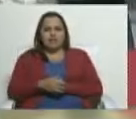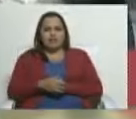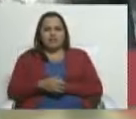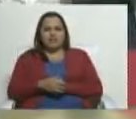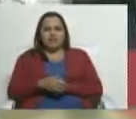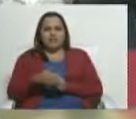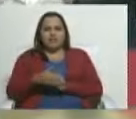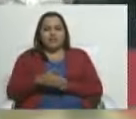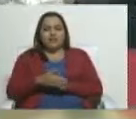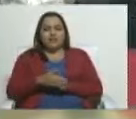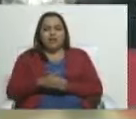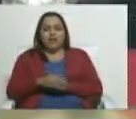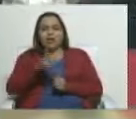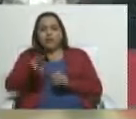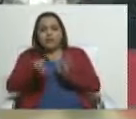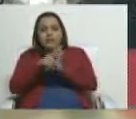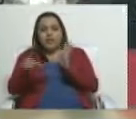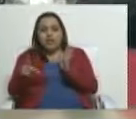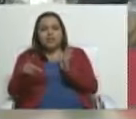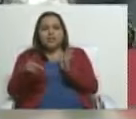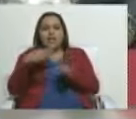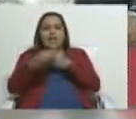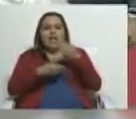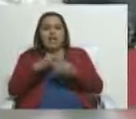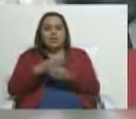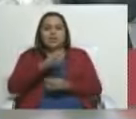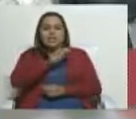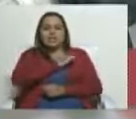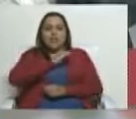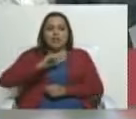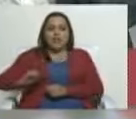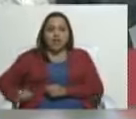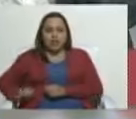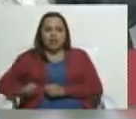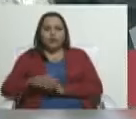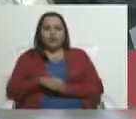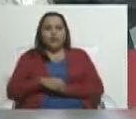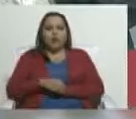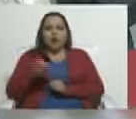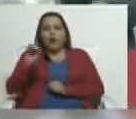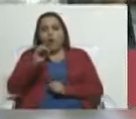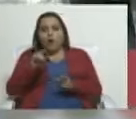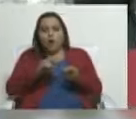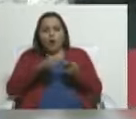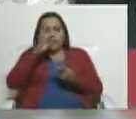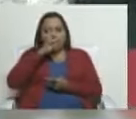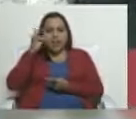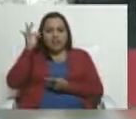vemos representada en Bukele en El Salvador, o Le Pen en Francia,